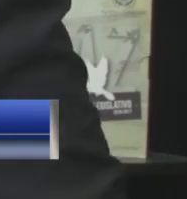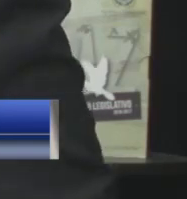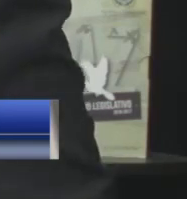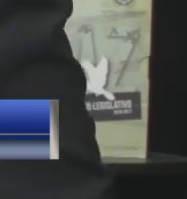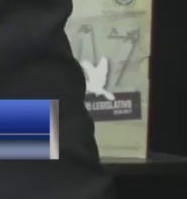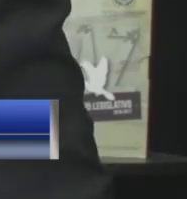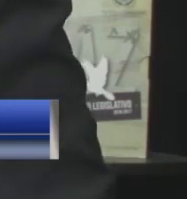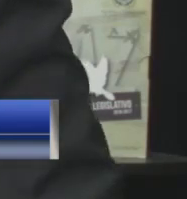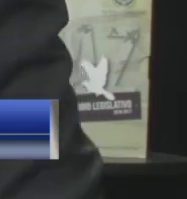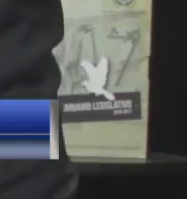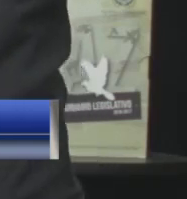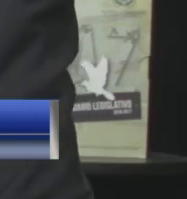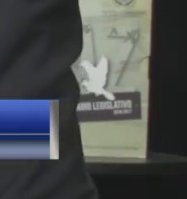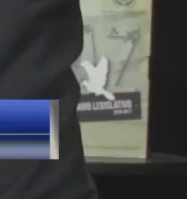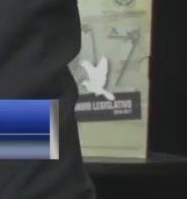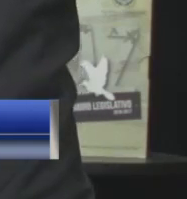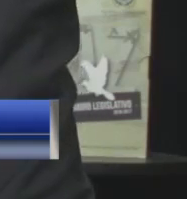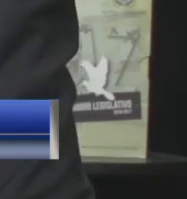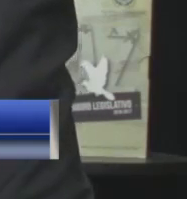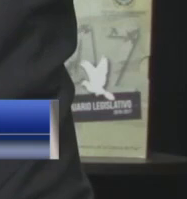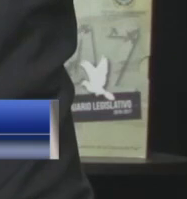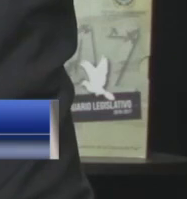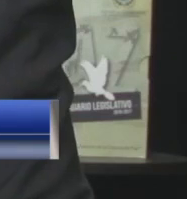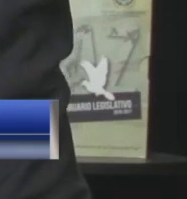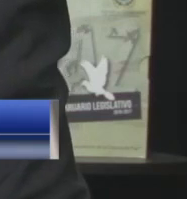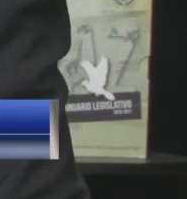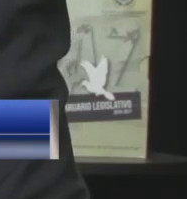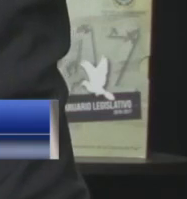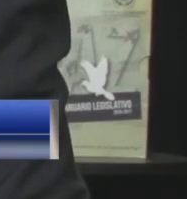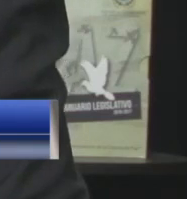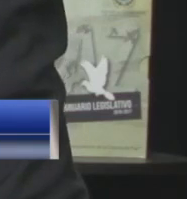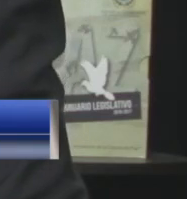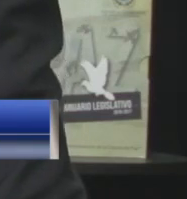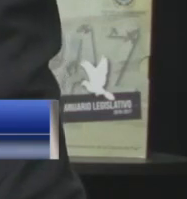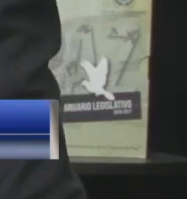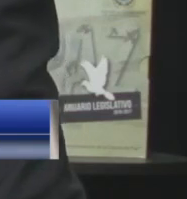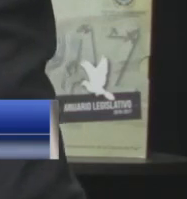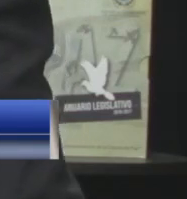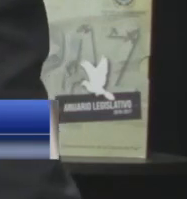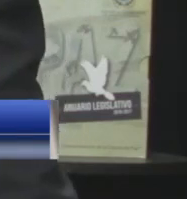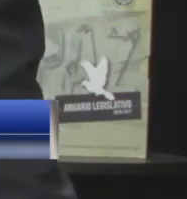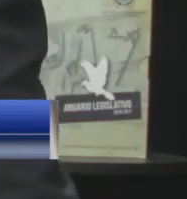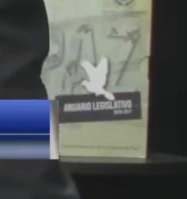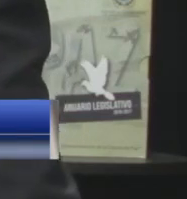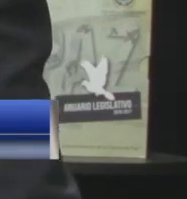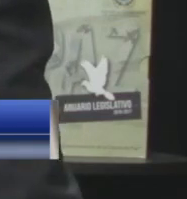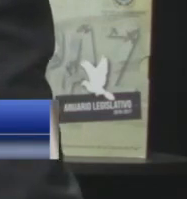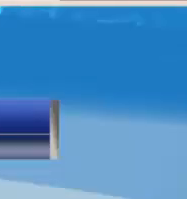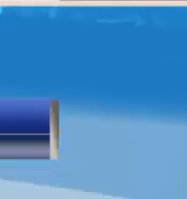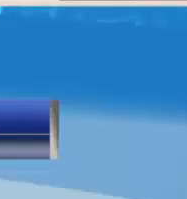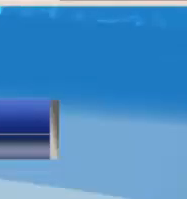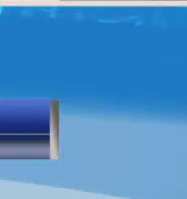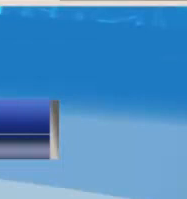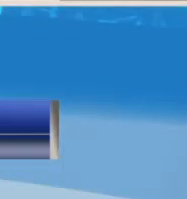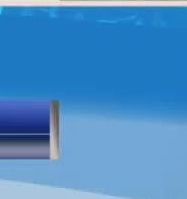2.704 muertes por esta epidemia y más de 80.000 casos confirmados, diputado. Sí, en efecto,